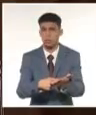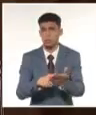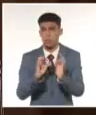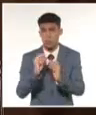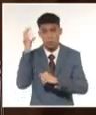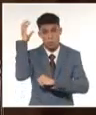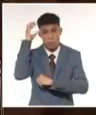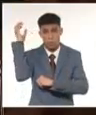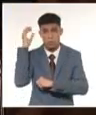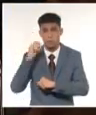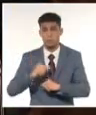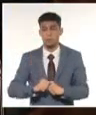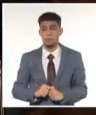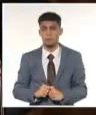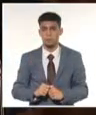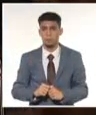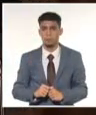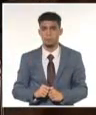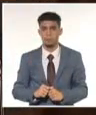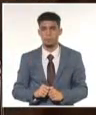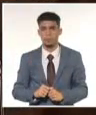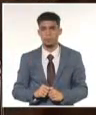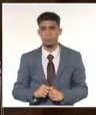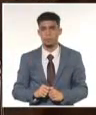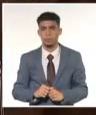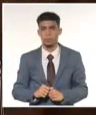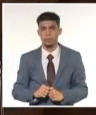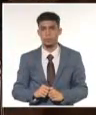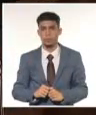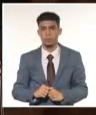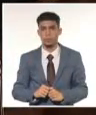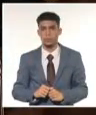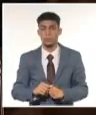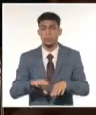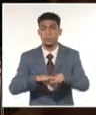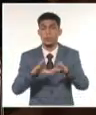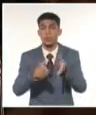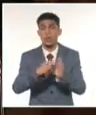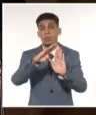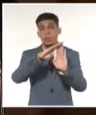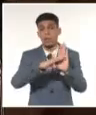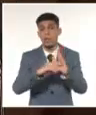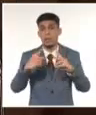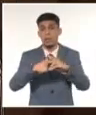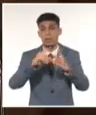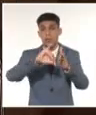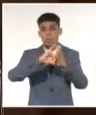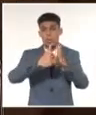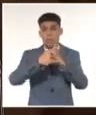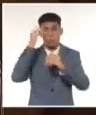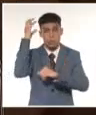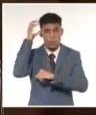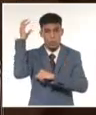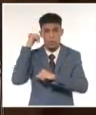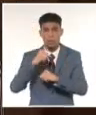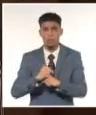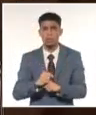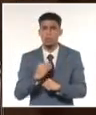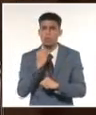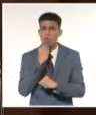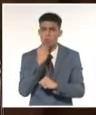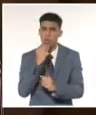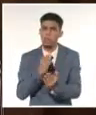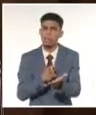destino eminentemente social. Las proyecciones de gobierno nos imponen enormes desafíos que tendremos que